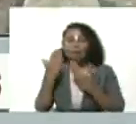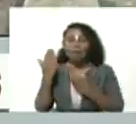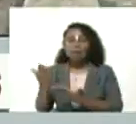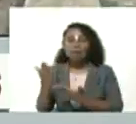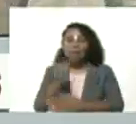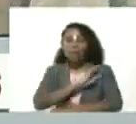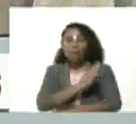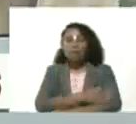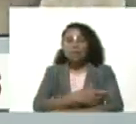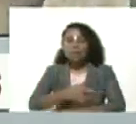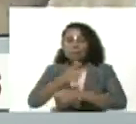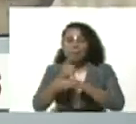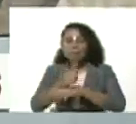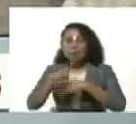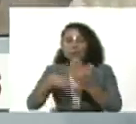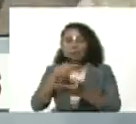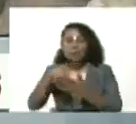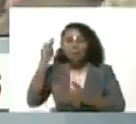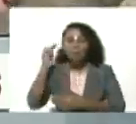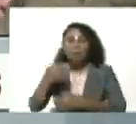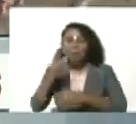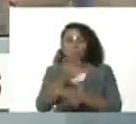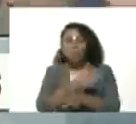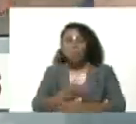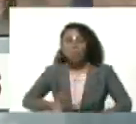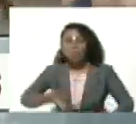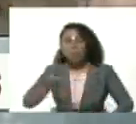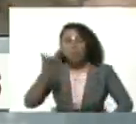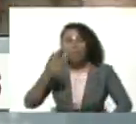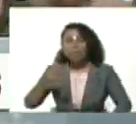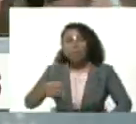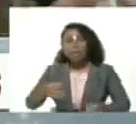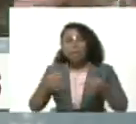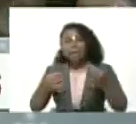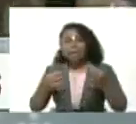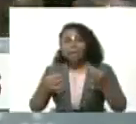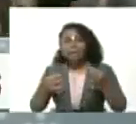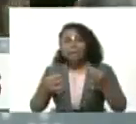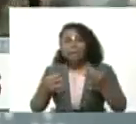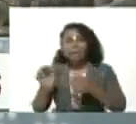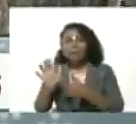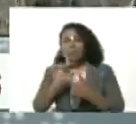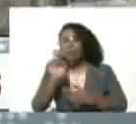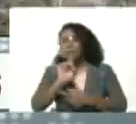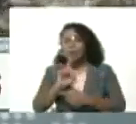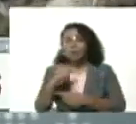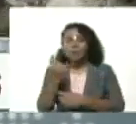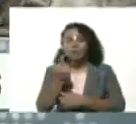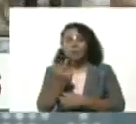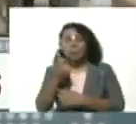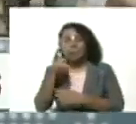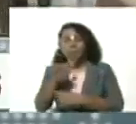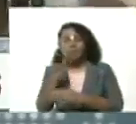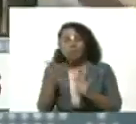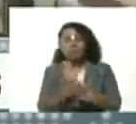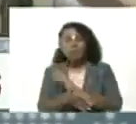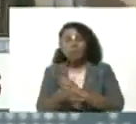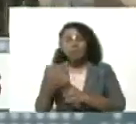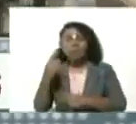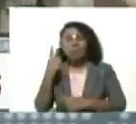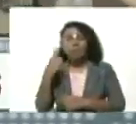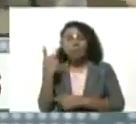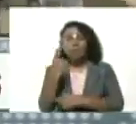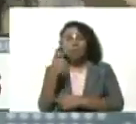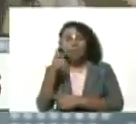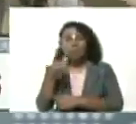Fuerza Armada Nacional Bolivariana jugando un papel de vanguardia y ejemplar. No están solos, el pueblo no está solo, somos un solo